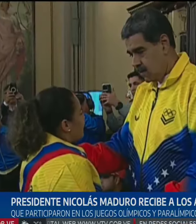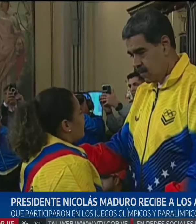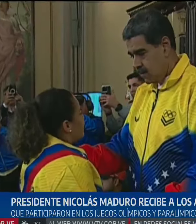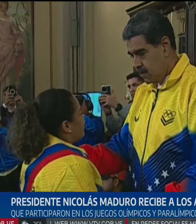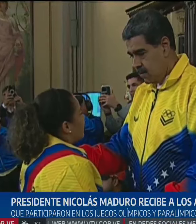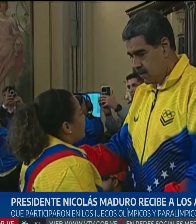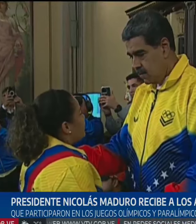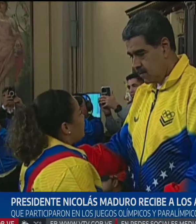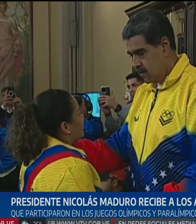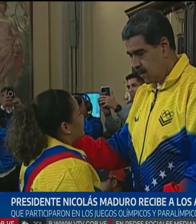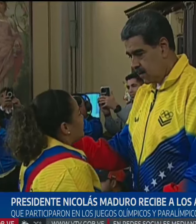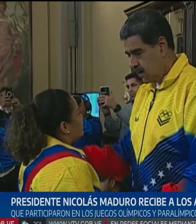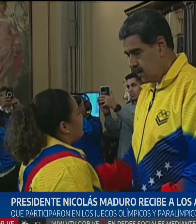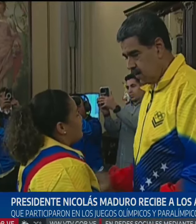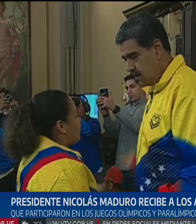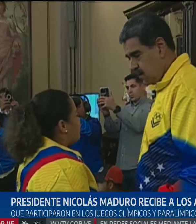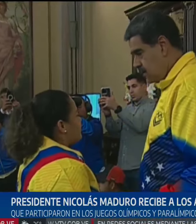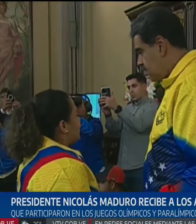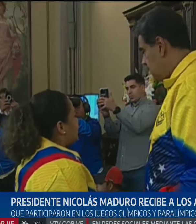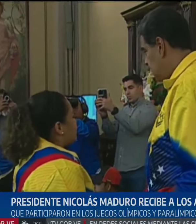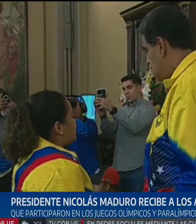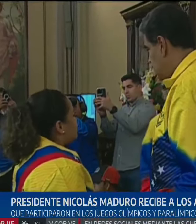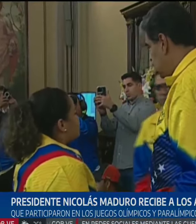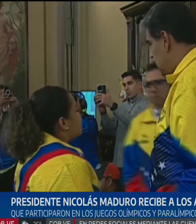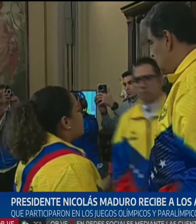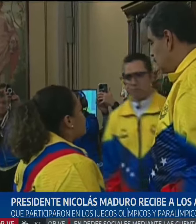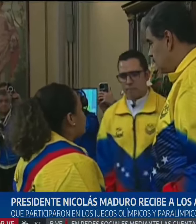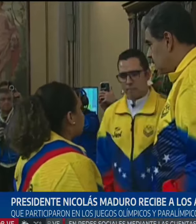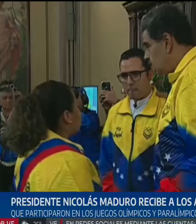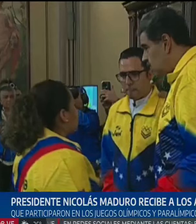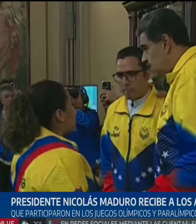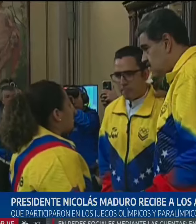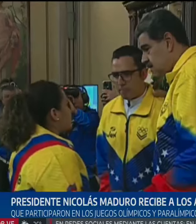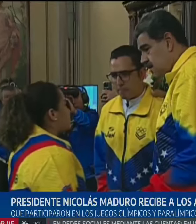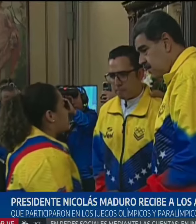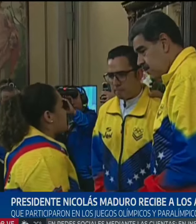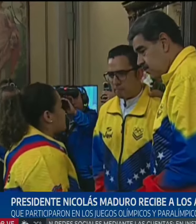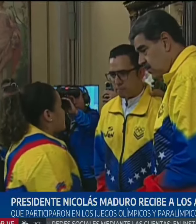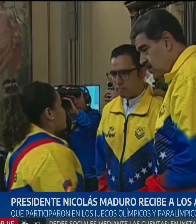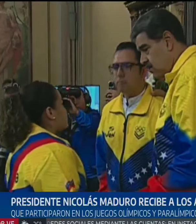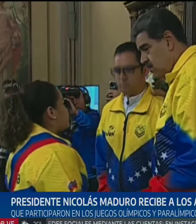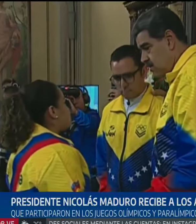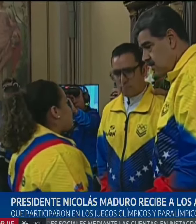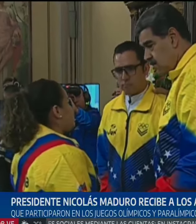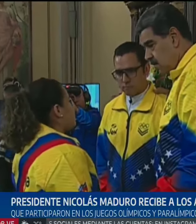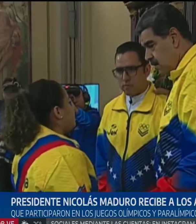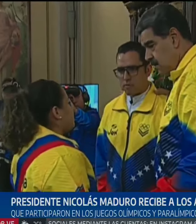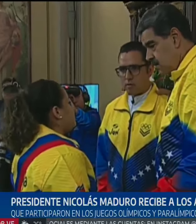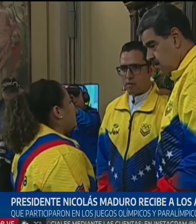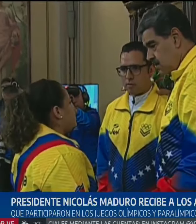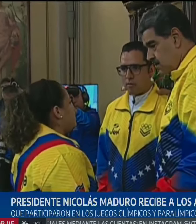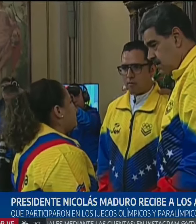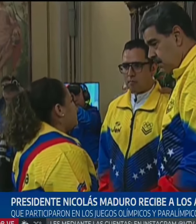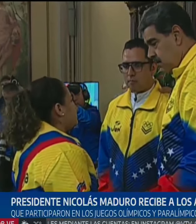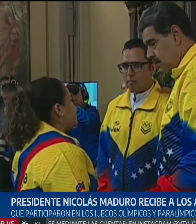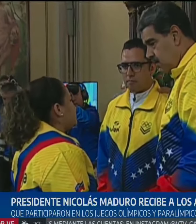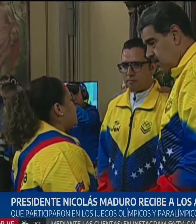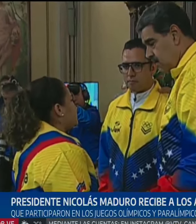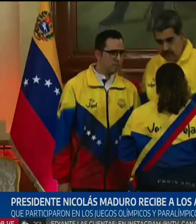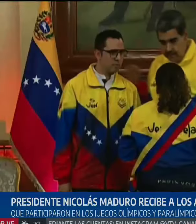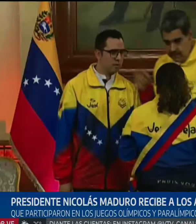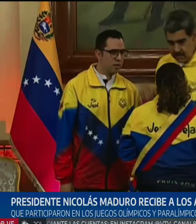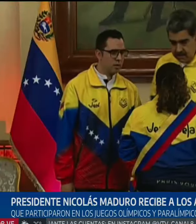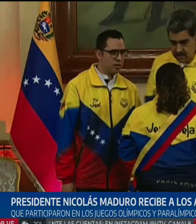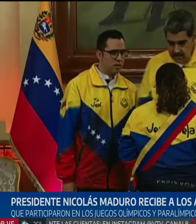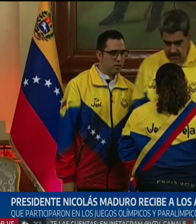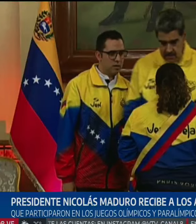la pantalla de TVS, la competencia en la que la venezolana subió a lo más alto del podio con este récord